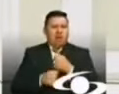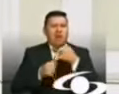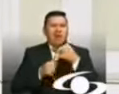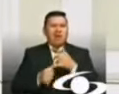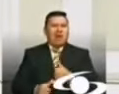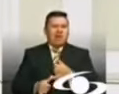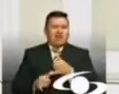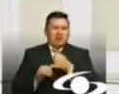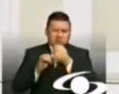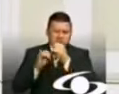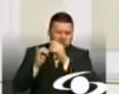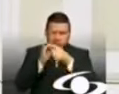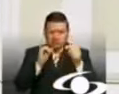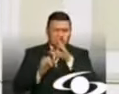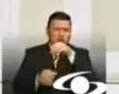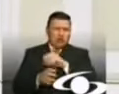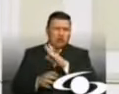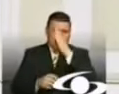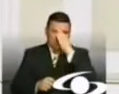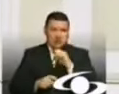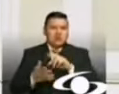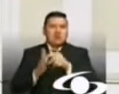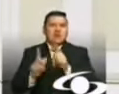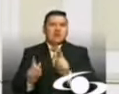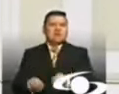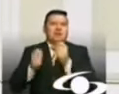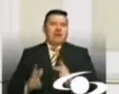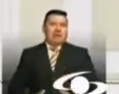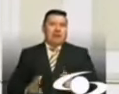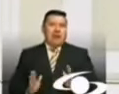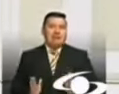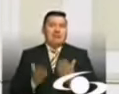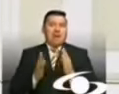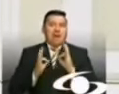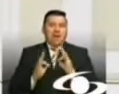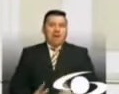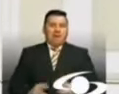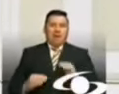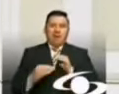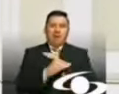ingenieros militares y la obra pública salva vidas y también mejora la calidad de vida de muchísimas familias.